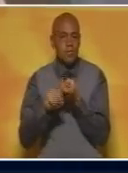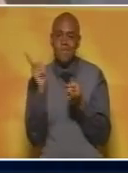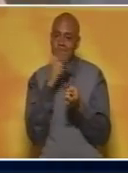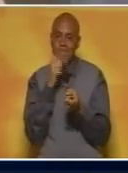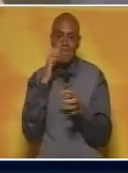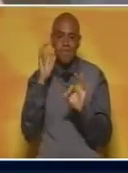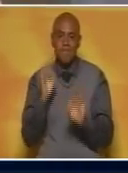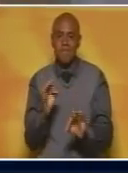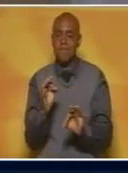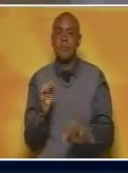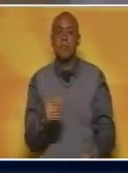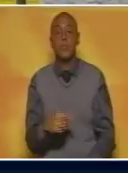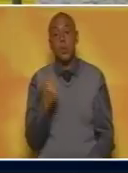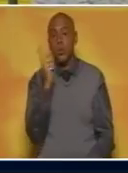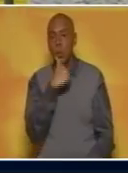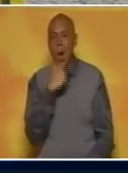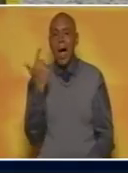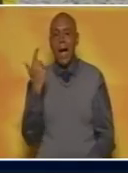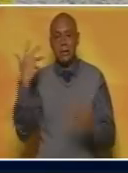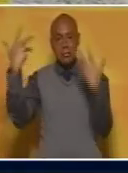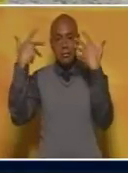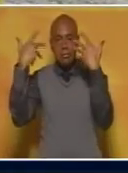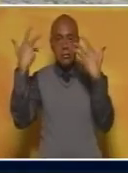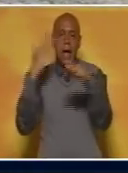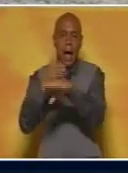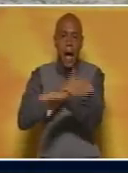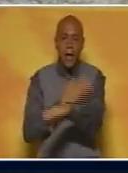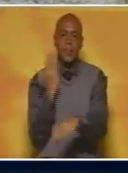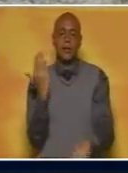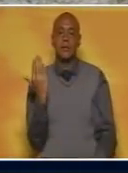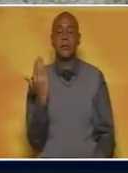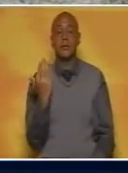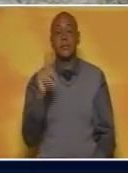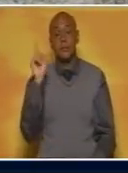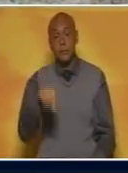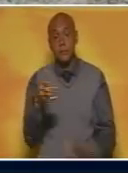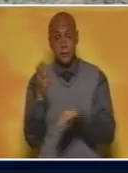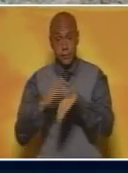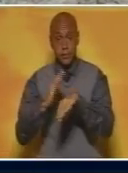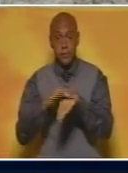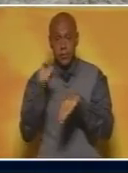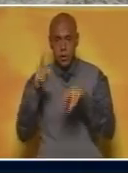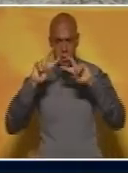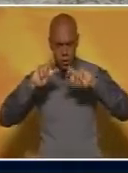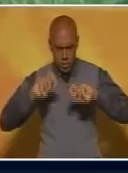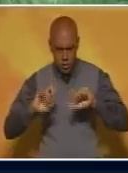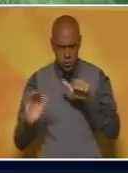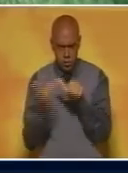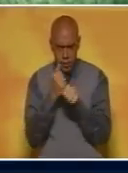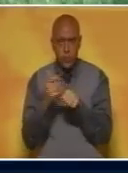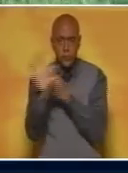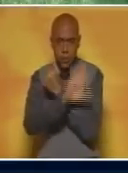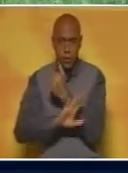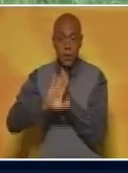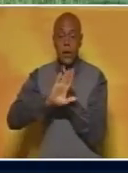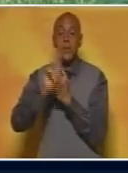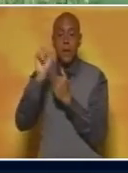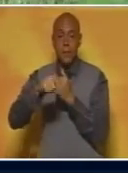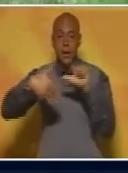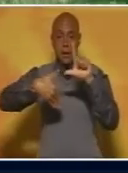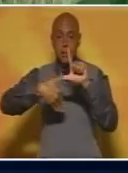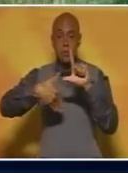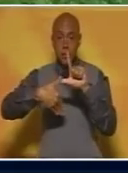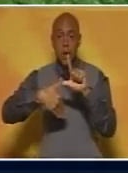educar un poco en la sexualidad. El estudio encontró aumentos en el conocimiento y en la prevención del VIH en las inmigrantes hispanas